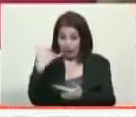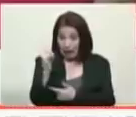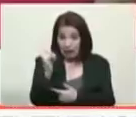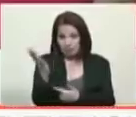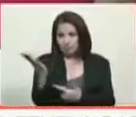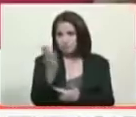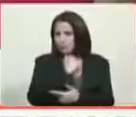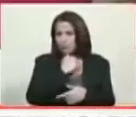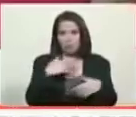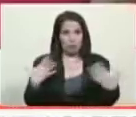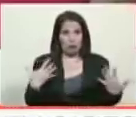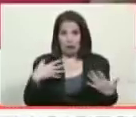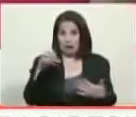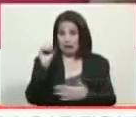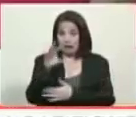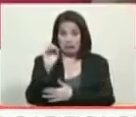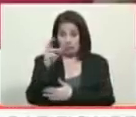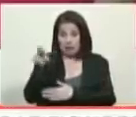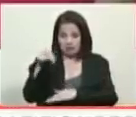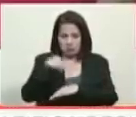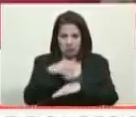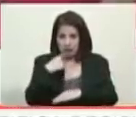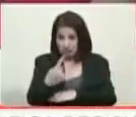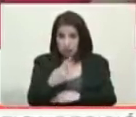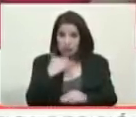de la Asamblea Nacional.